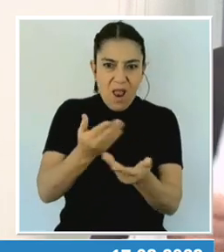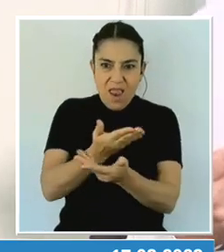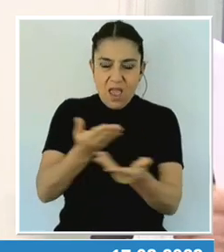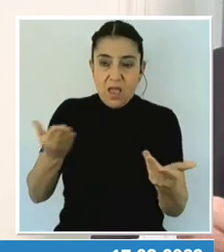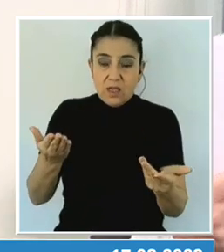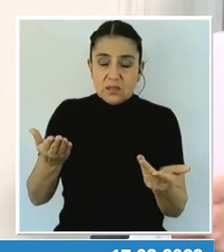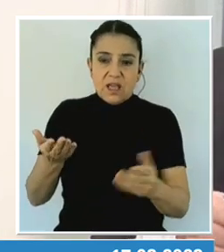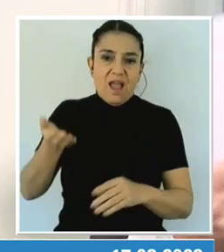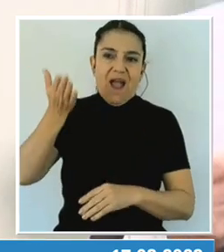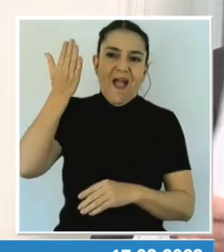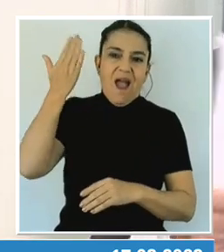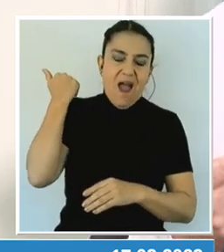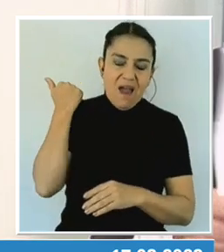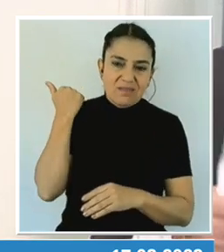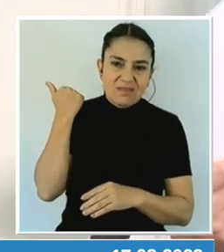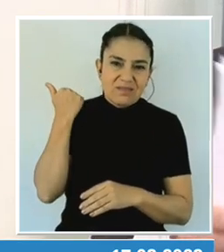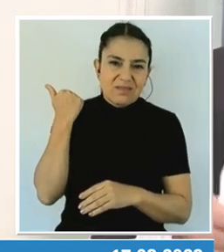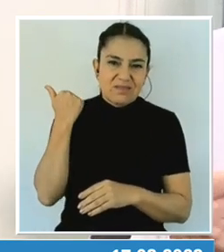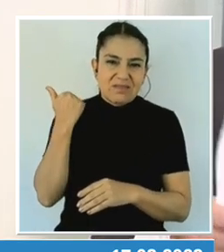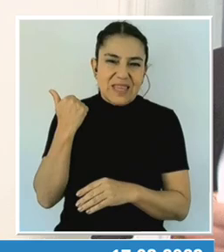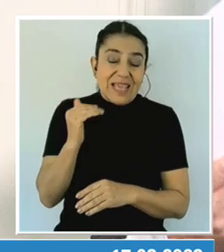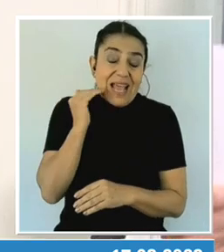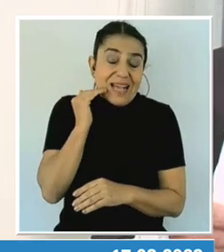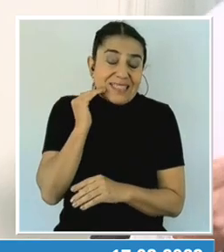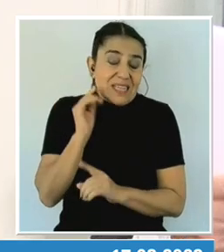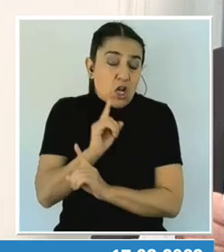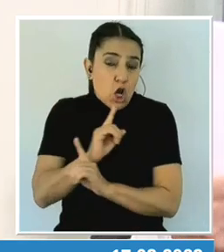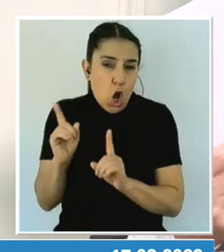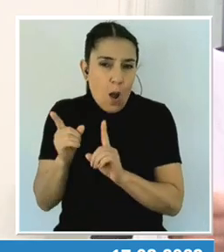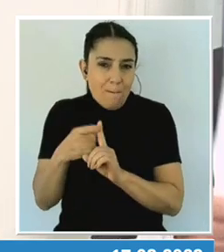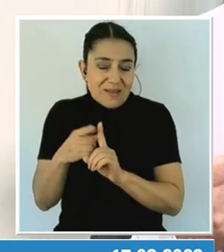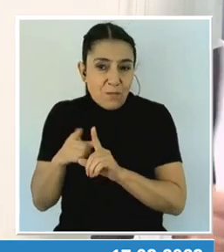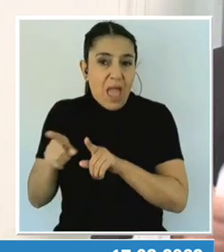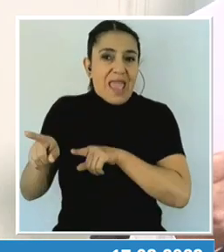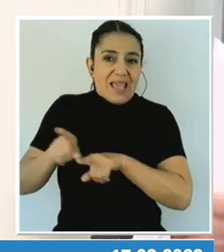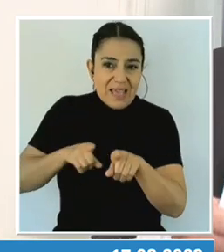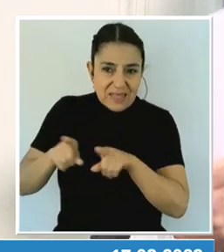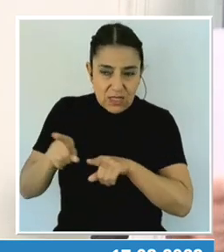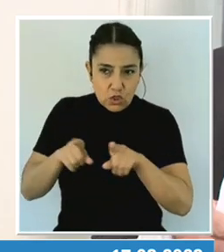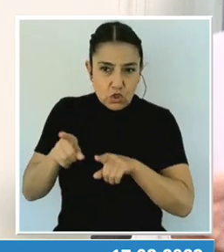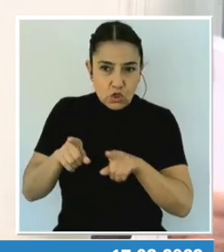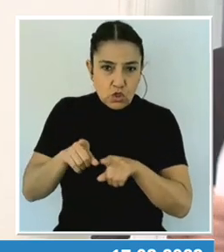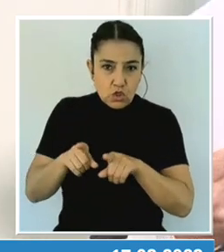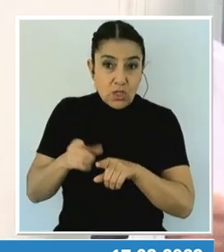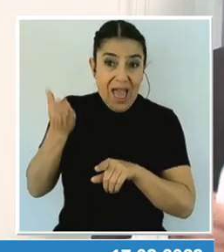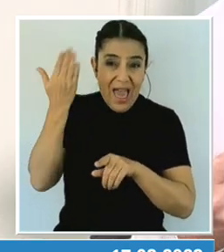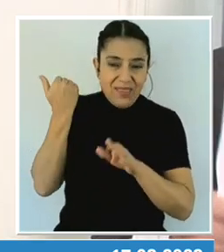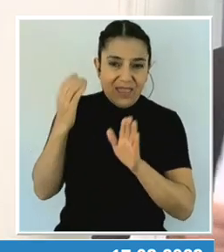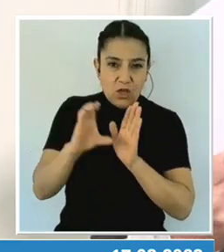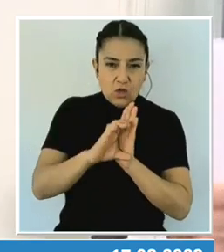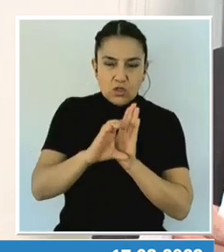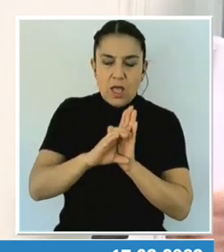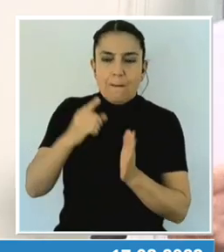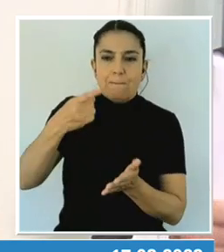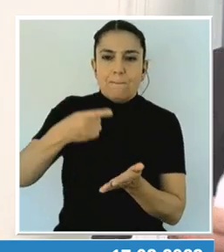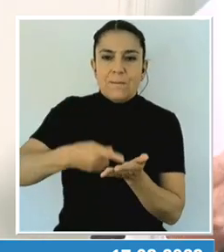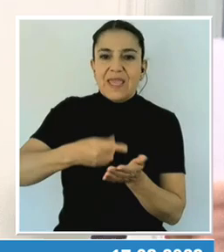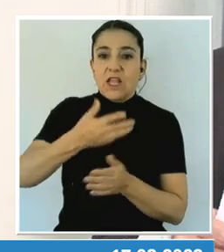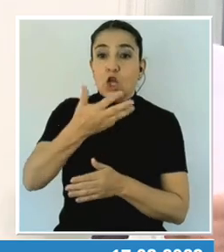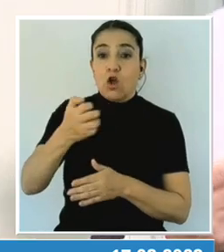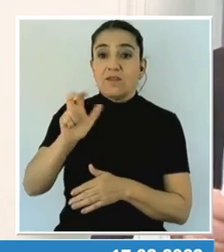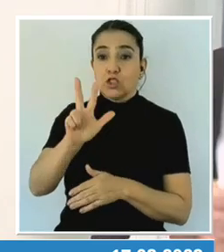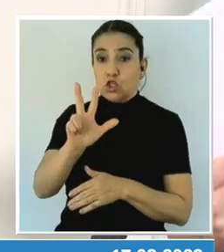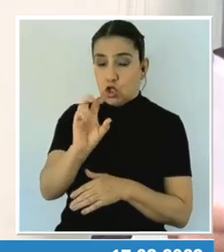participación prácticamente en la gestación de la Constitución llamada de 1980, porque yo no la llamo así